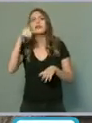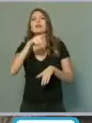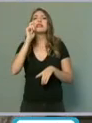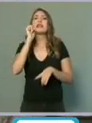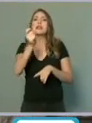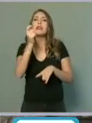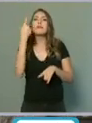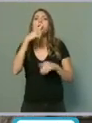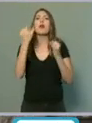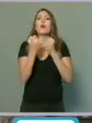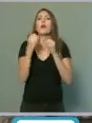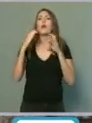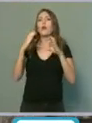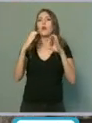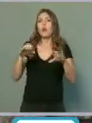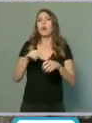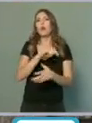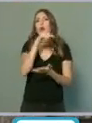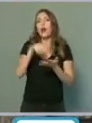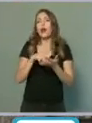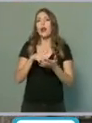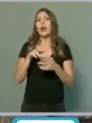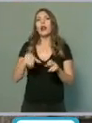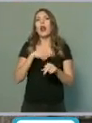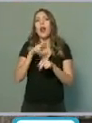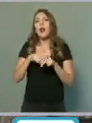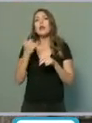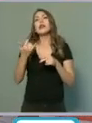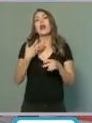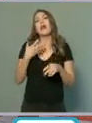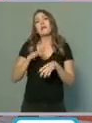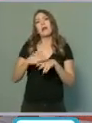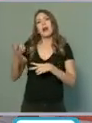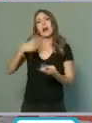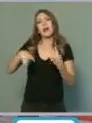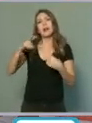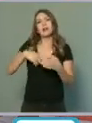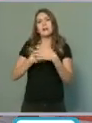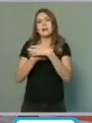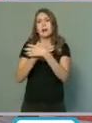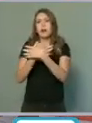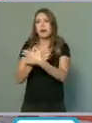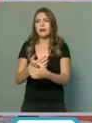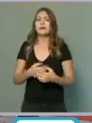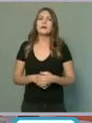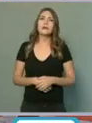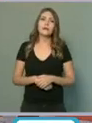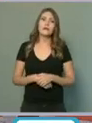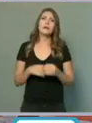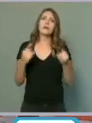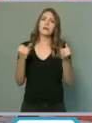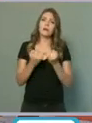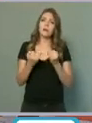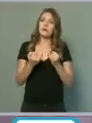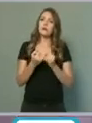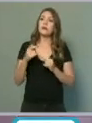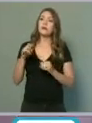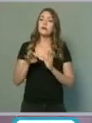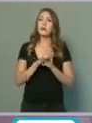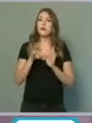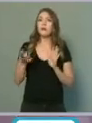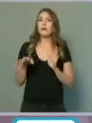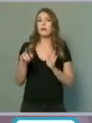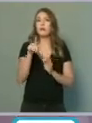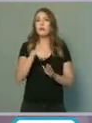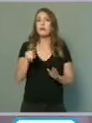proteger los espacios naturales y tener más mariposas. Eso está Exacto. increíble. Sí, Eso está para muy, que muy no se bueno. sientan mal en esta parte, ¿no? Si lo